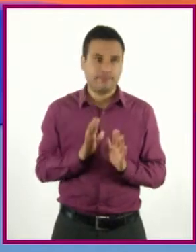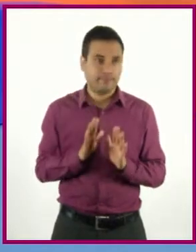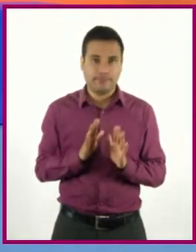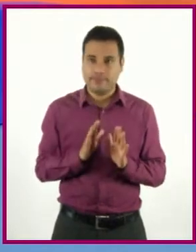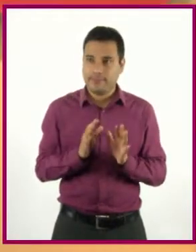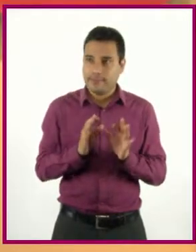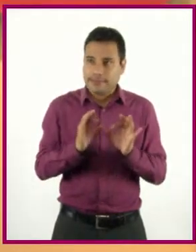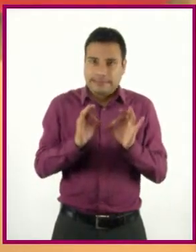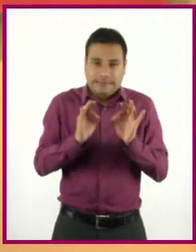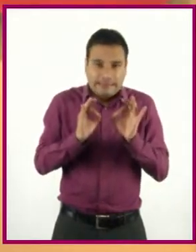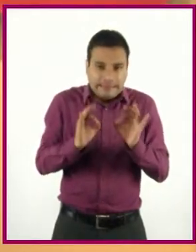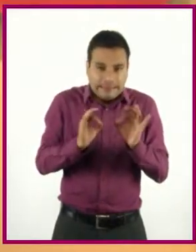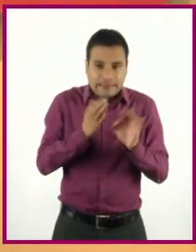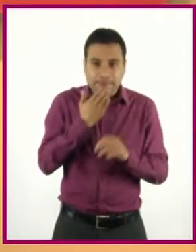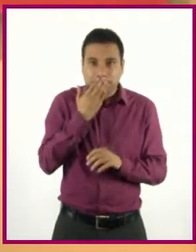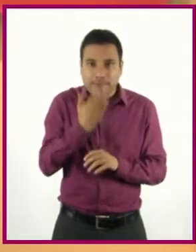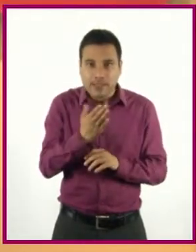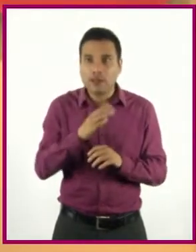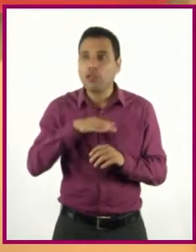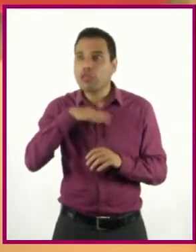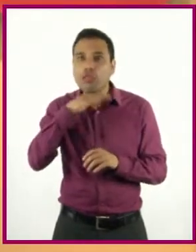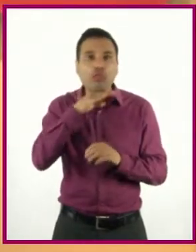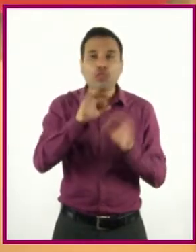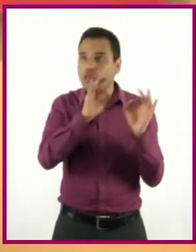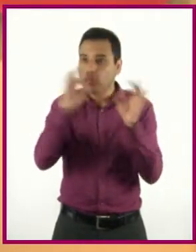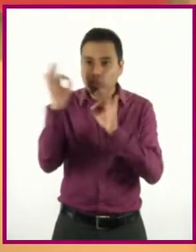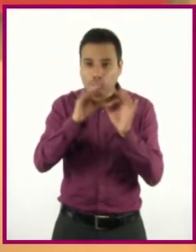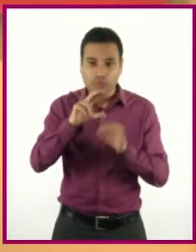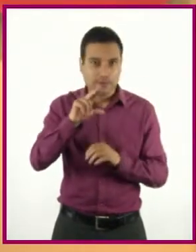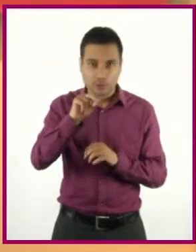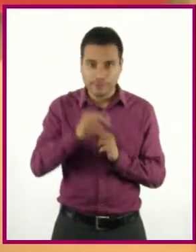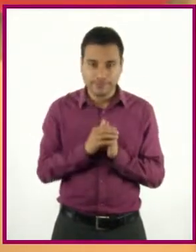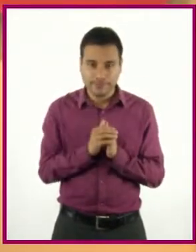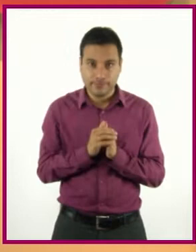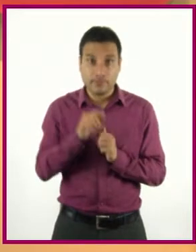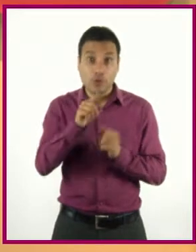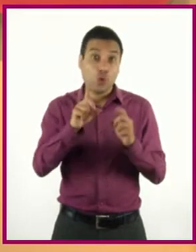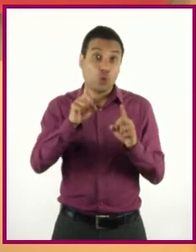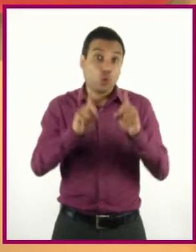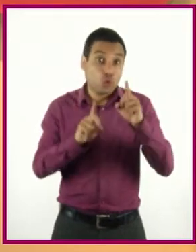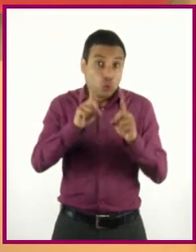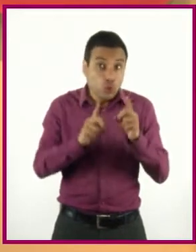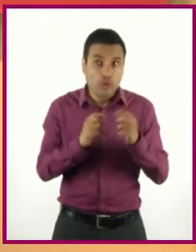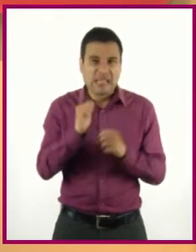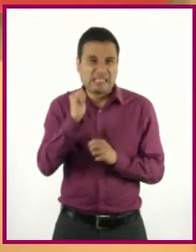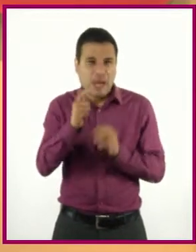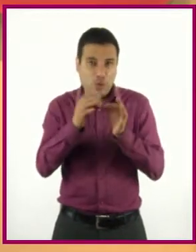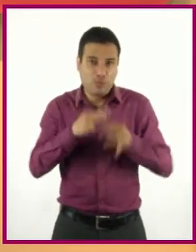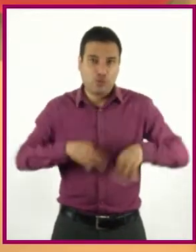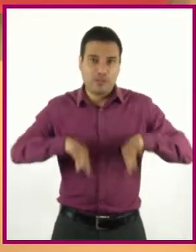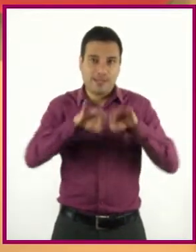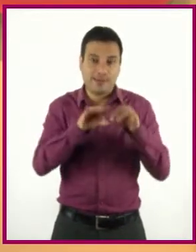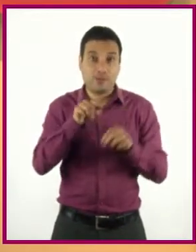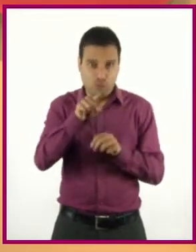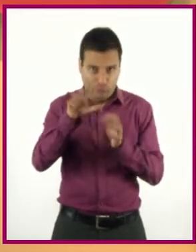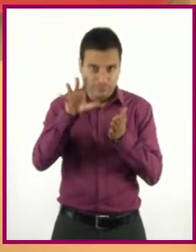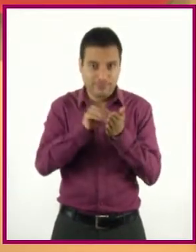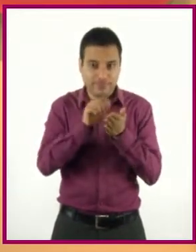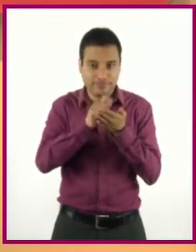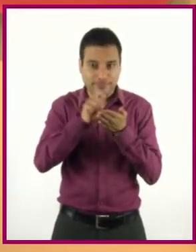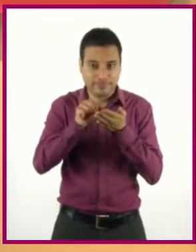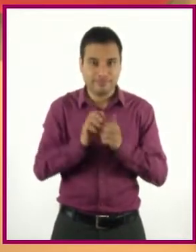cualquier distracción. No olviden tomar nota de las dudas que les surjan o cualquier dato que consideren importante para